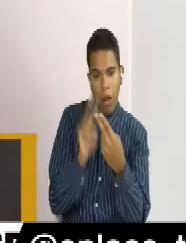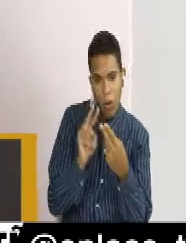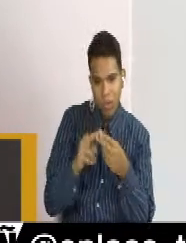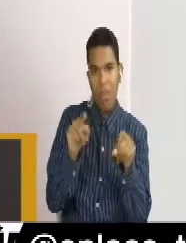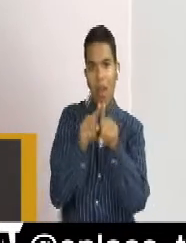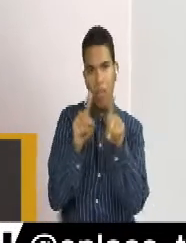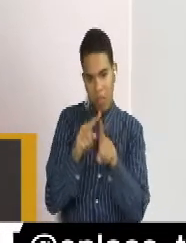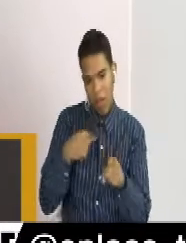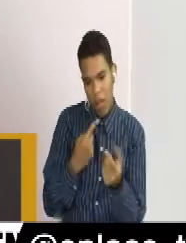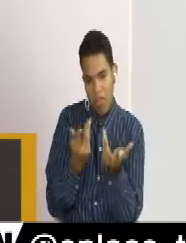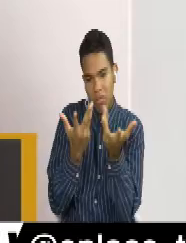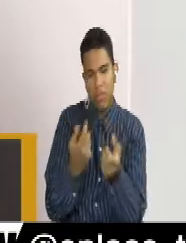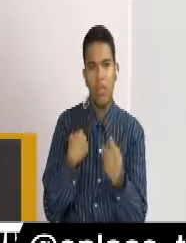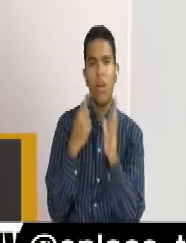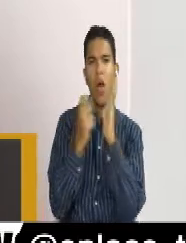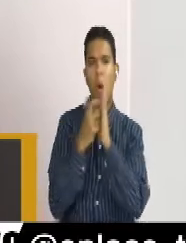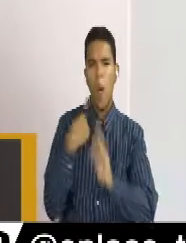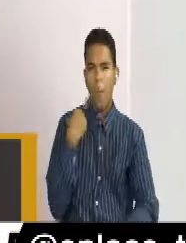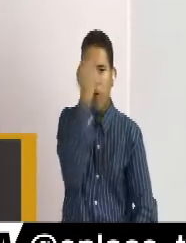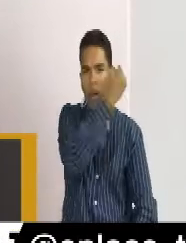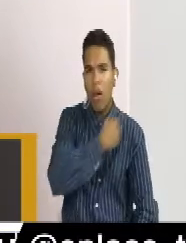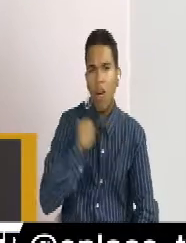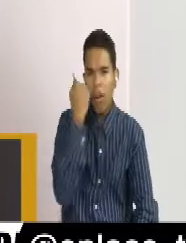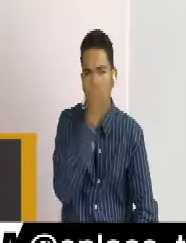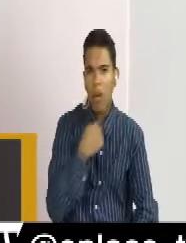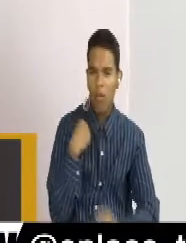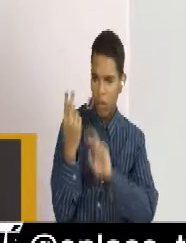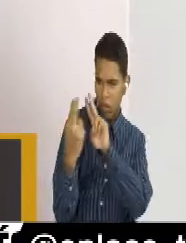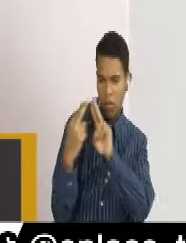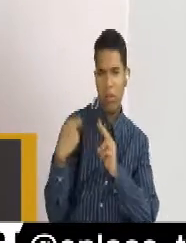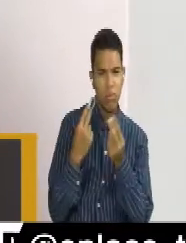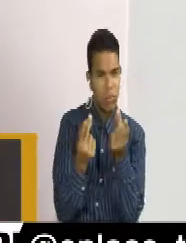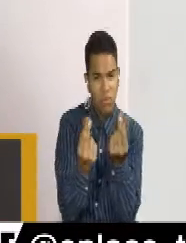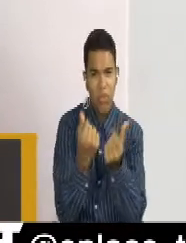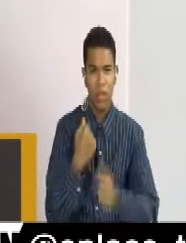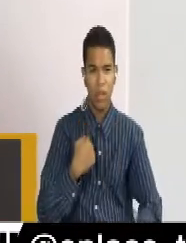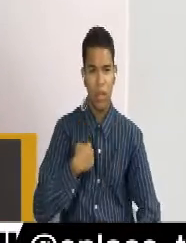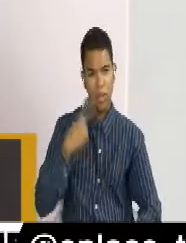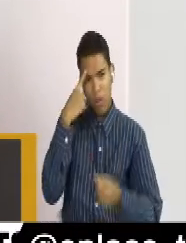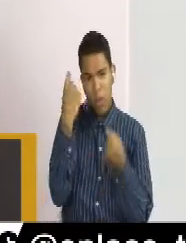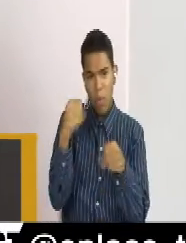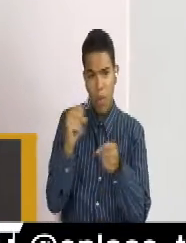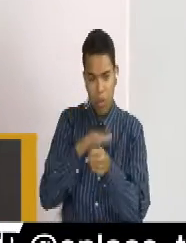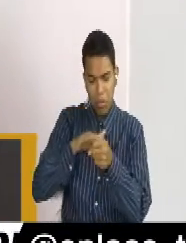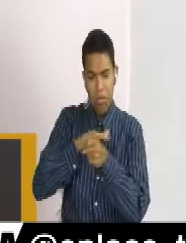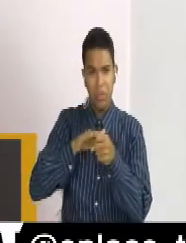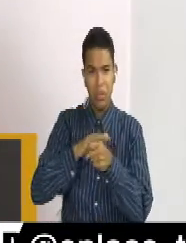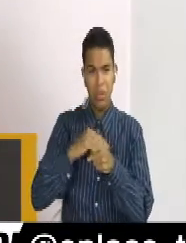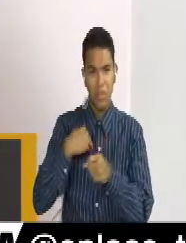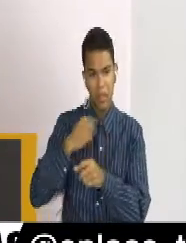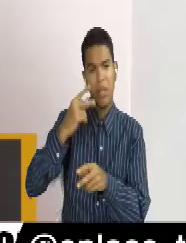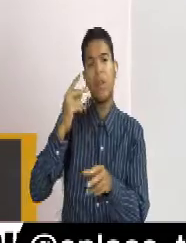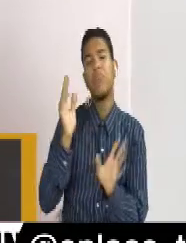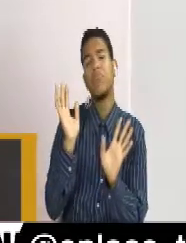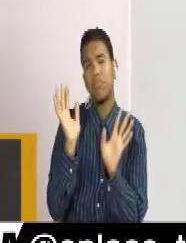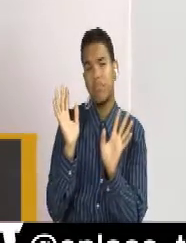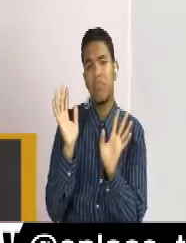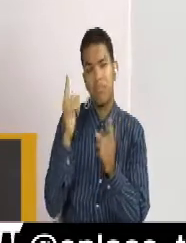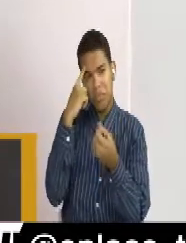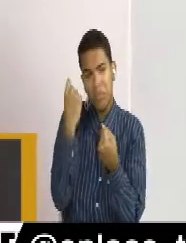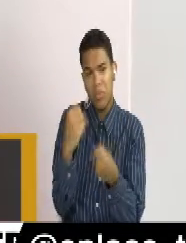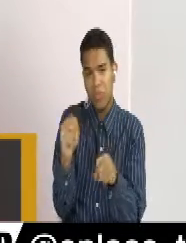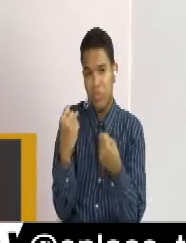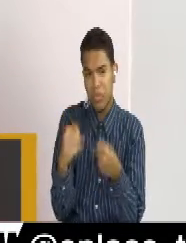pero déjese ver la cara más rápido posible, hermano, que estoy en una situación muy pasada, que no